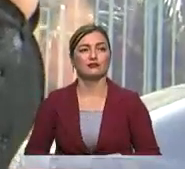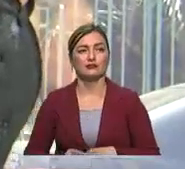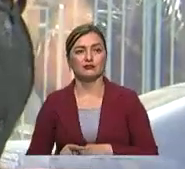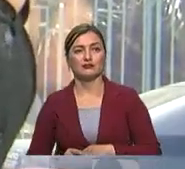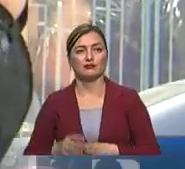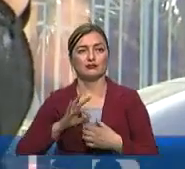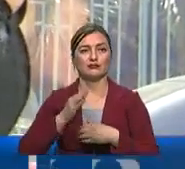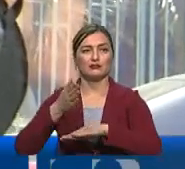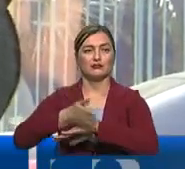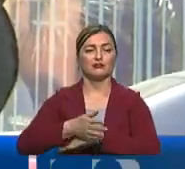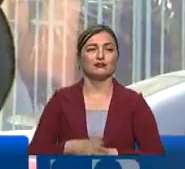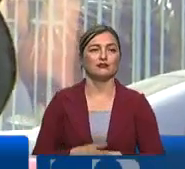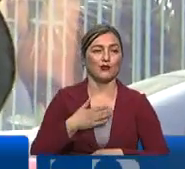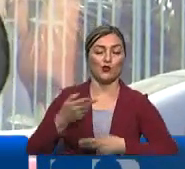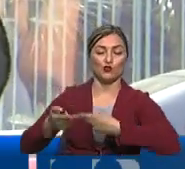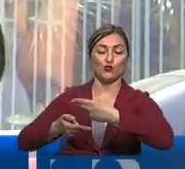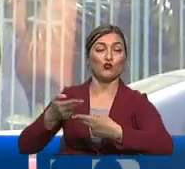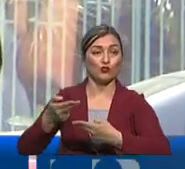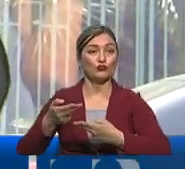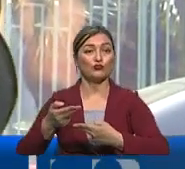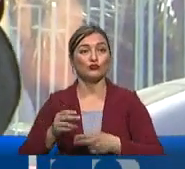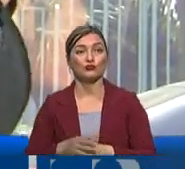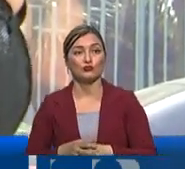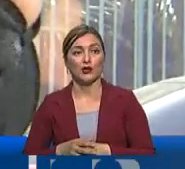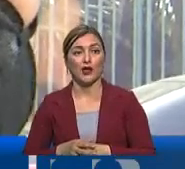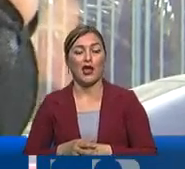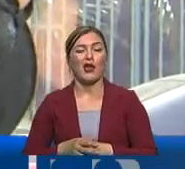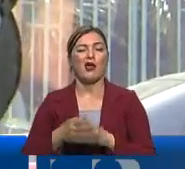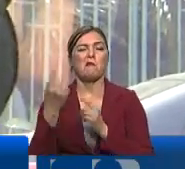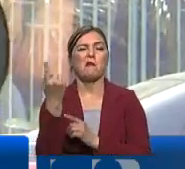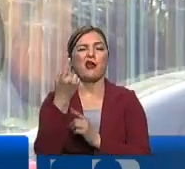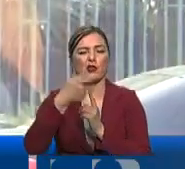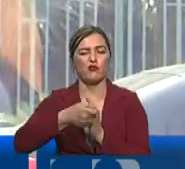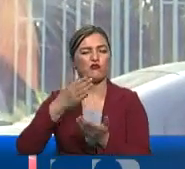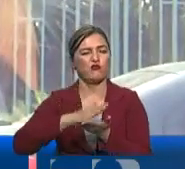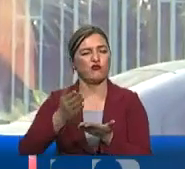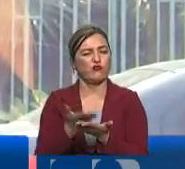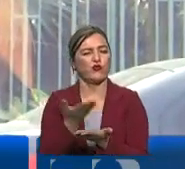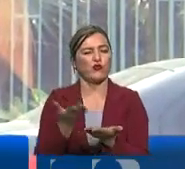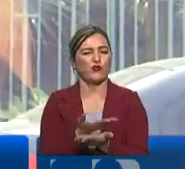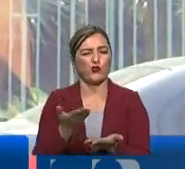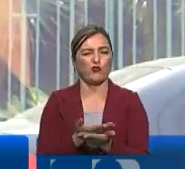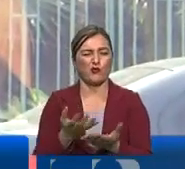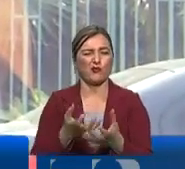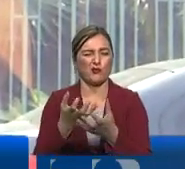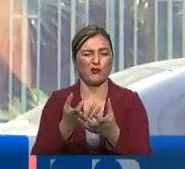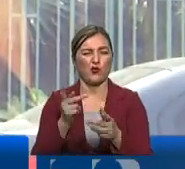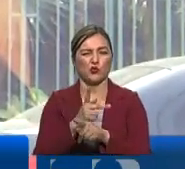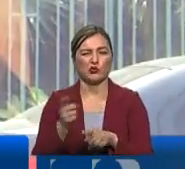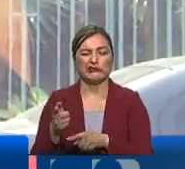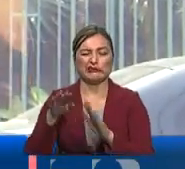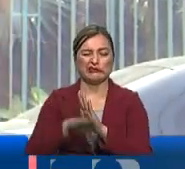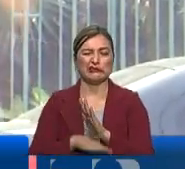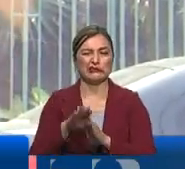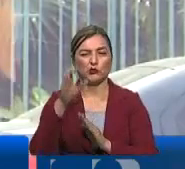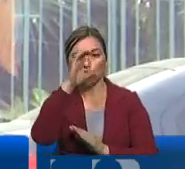de la pandemia yo tenía un negocio de distribución de chifles artesanales que debido a eso bajó. Entonces me tocó buscar otro ingreso más de